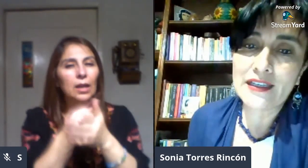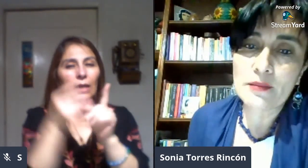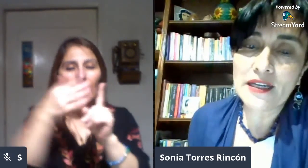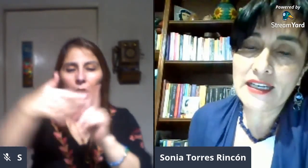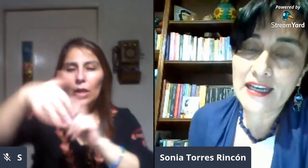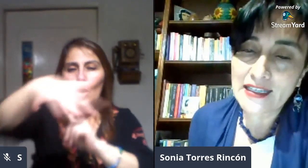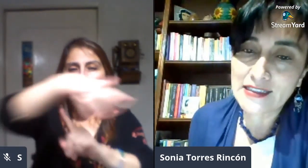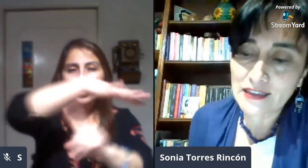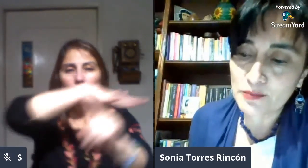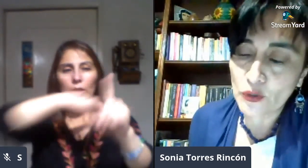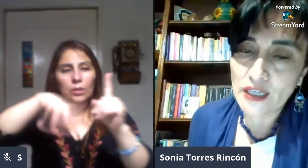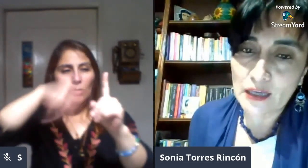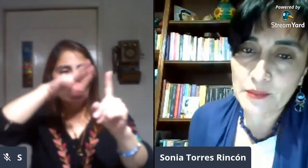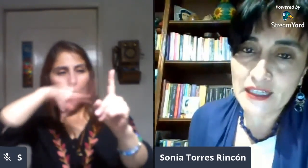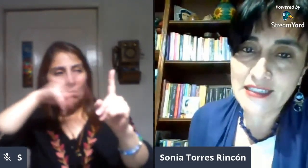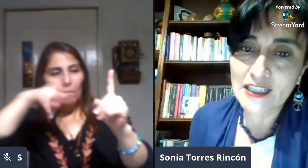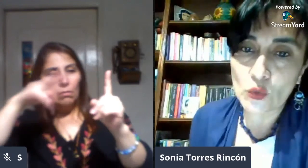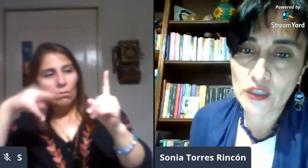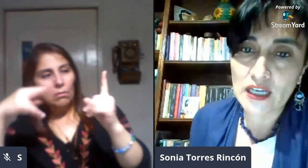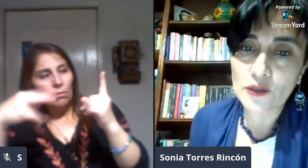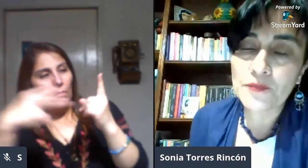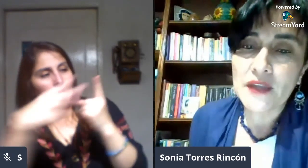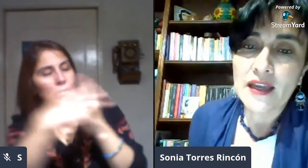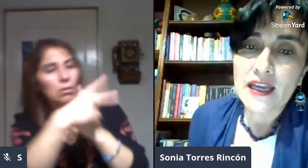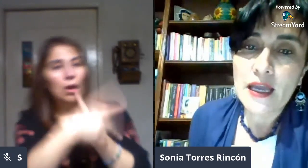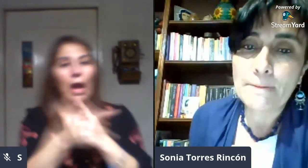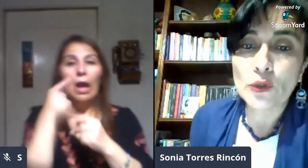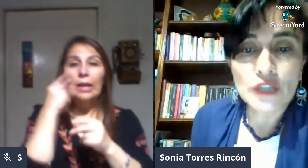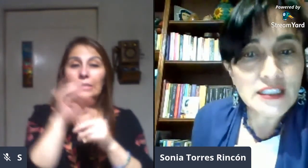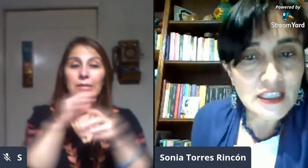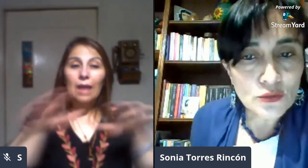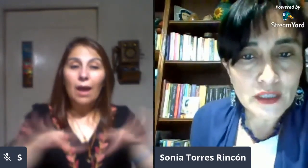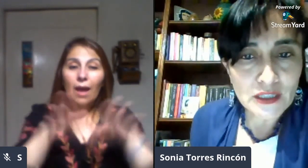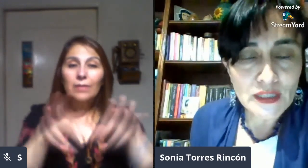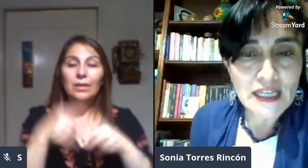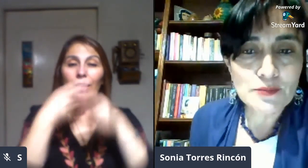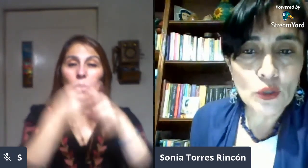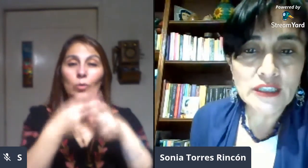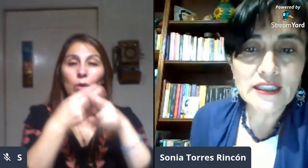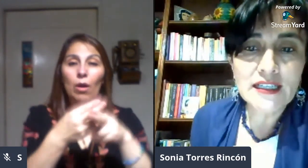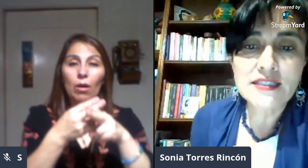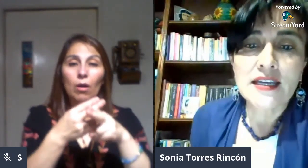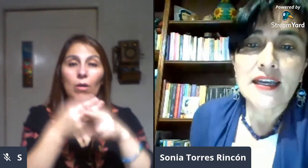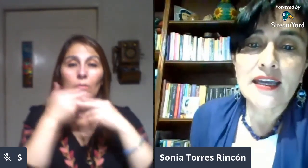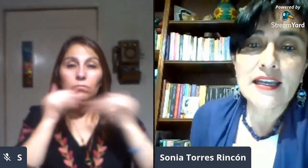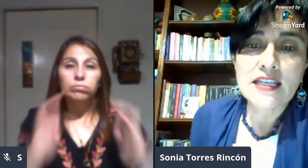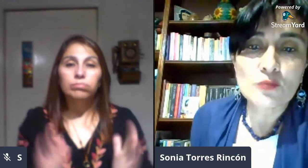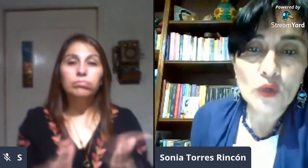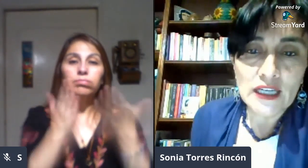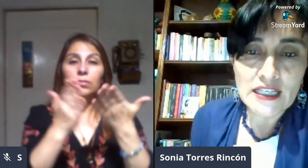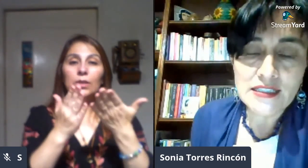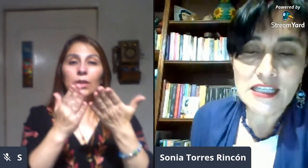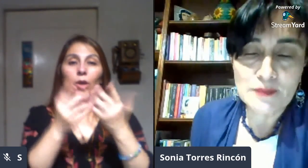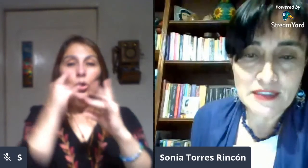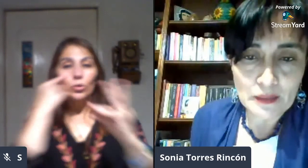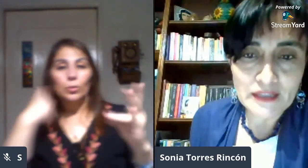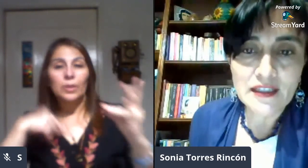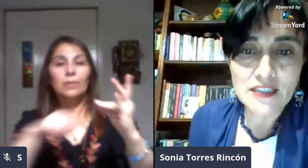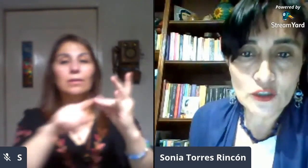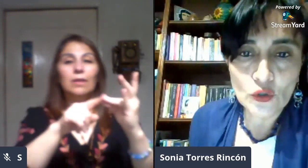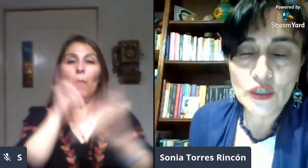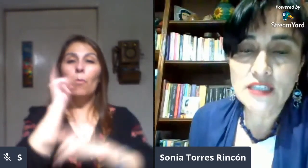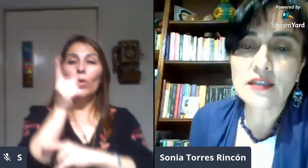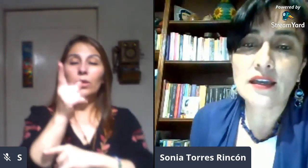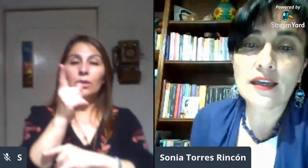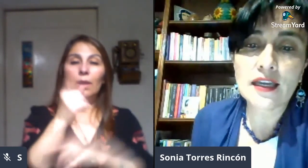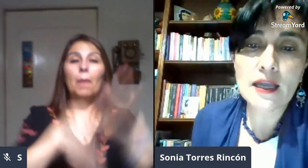propios de qué manera este tipo de dinámicas del cuidado potencian subjetividades políticas en las mujeres, especialmente